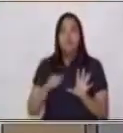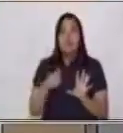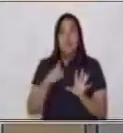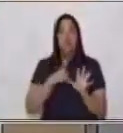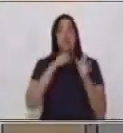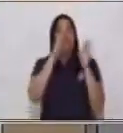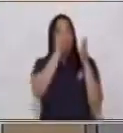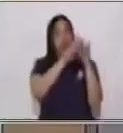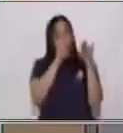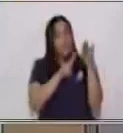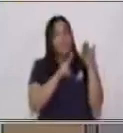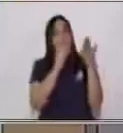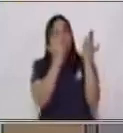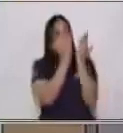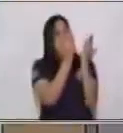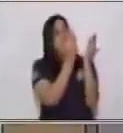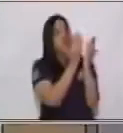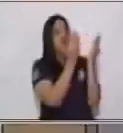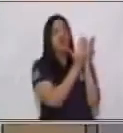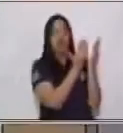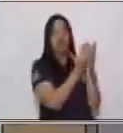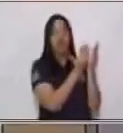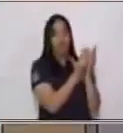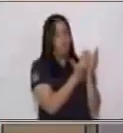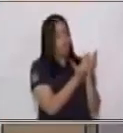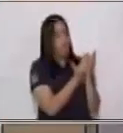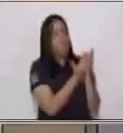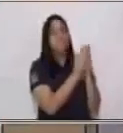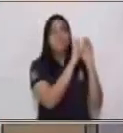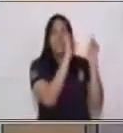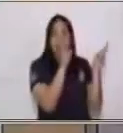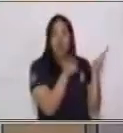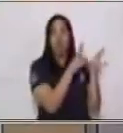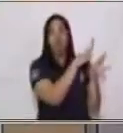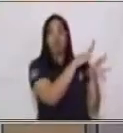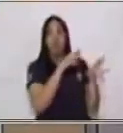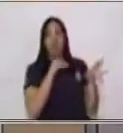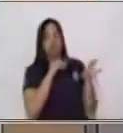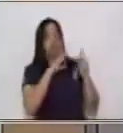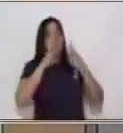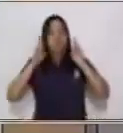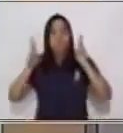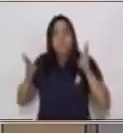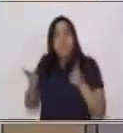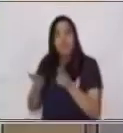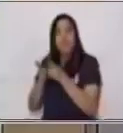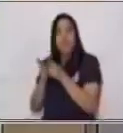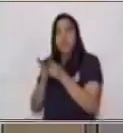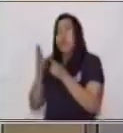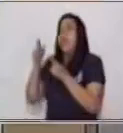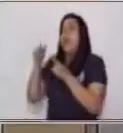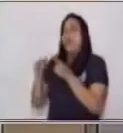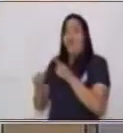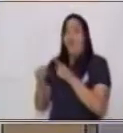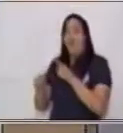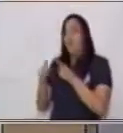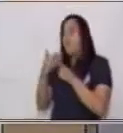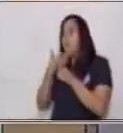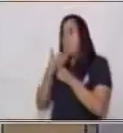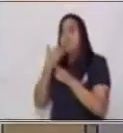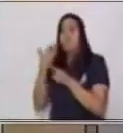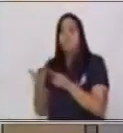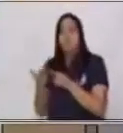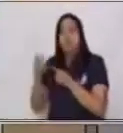lo estamos resumiendo, ya tenemos claridad de qué es lo que leímos. Entonces vamos a poder transmitirlo